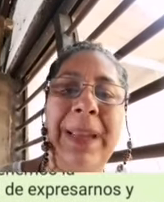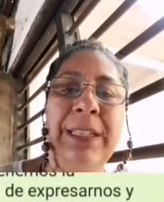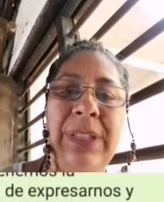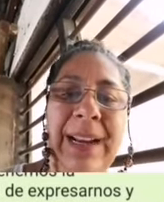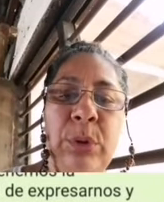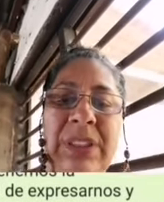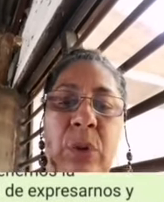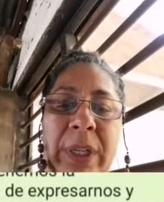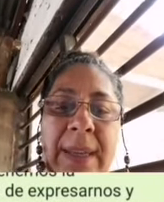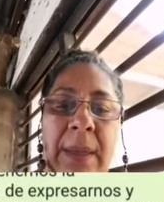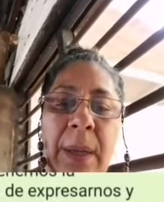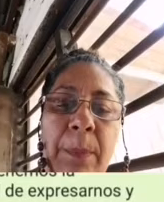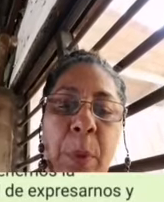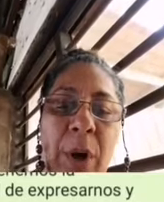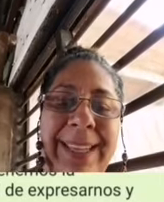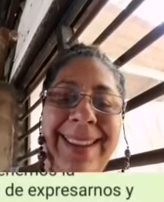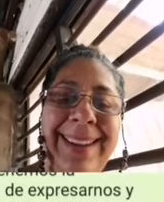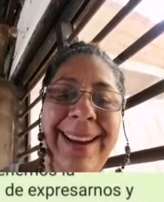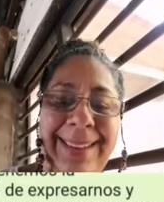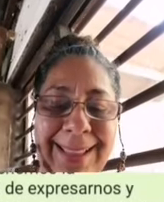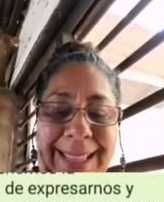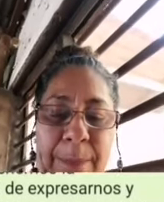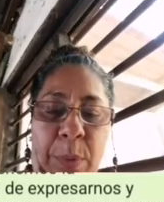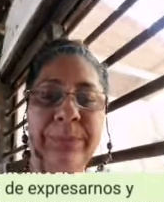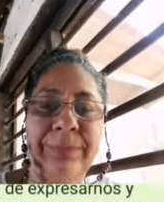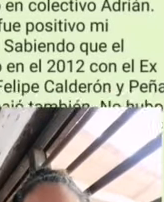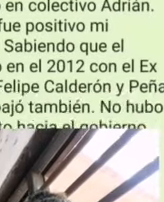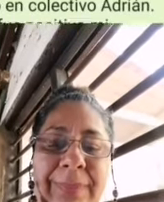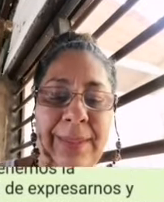queridos compañeros, que hagamos historia, porque